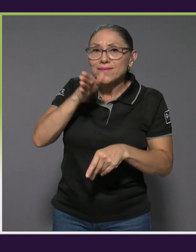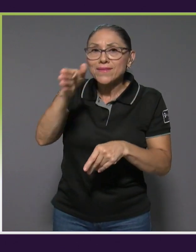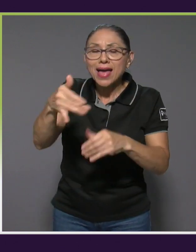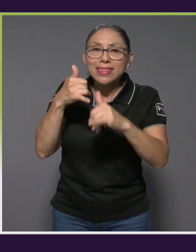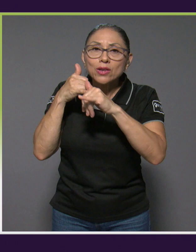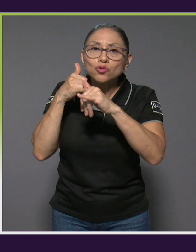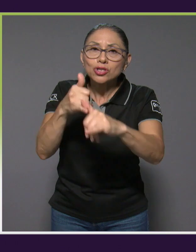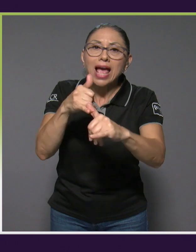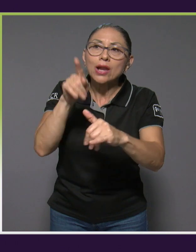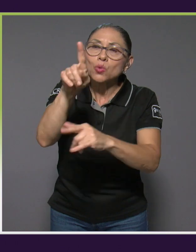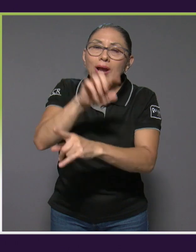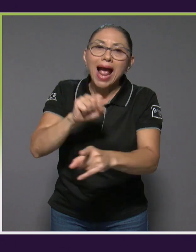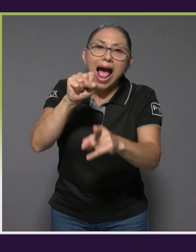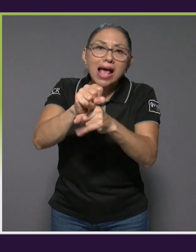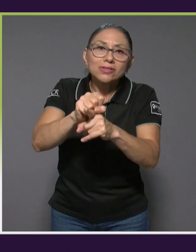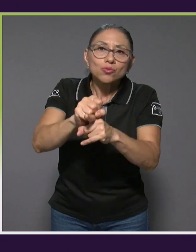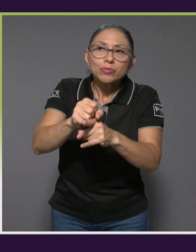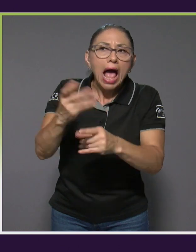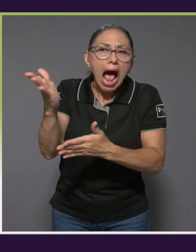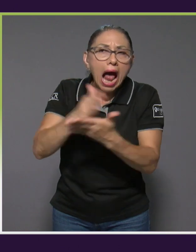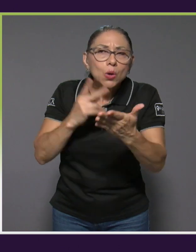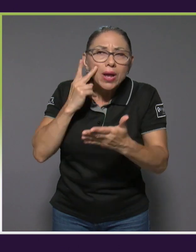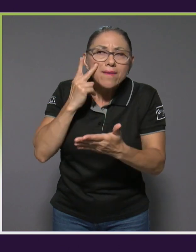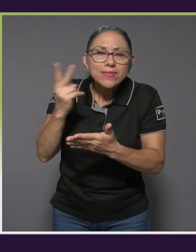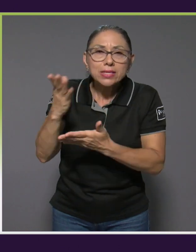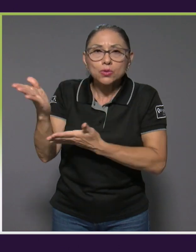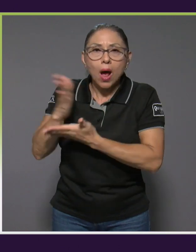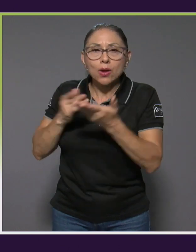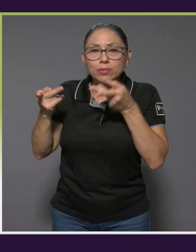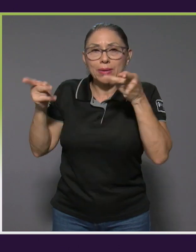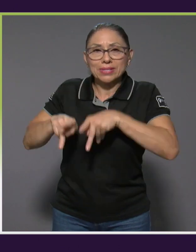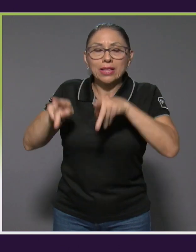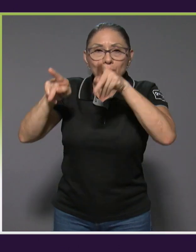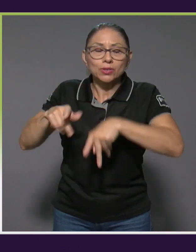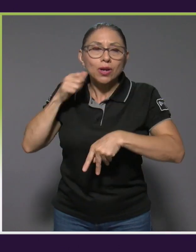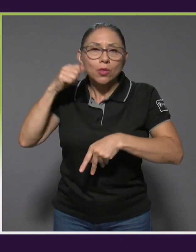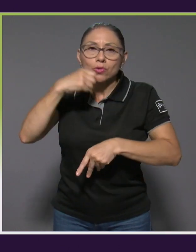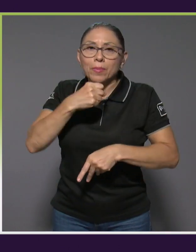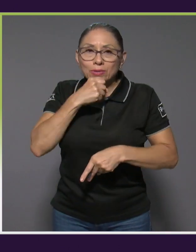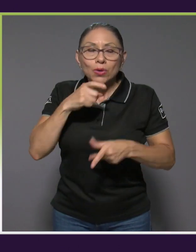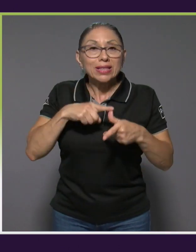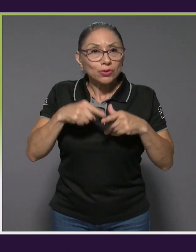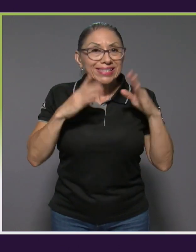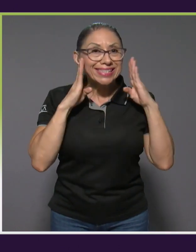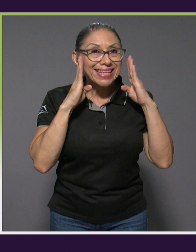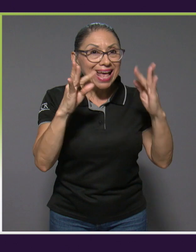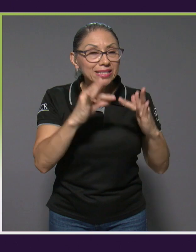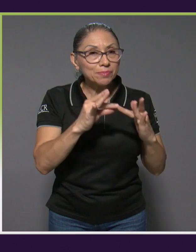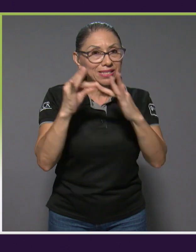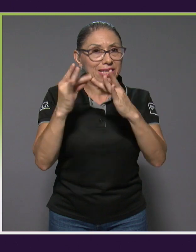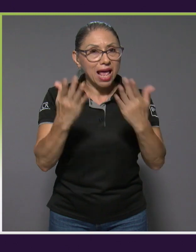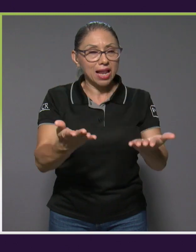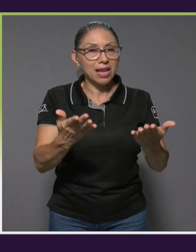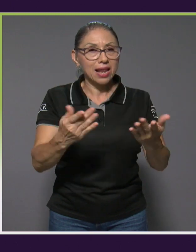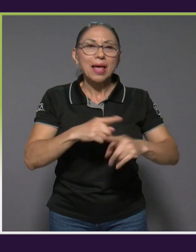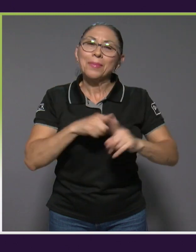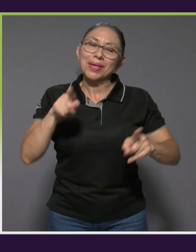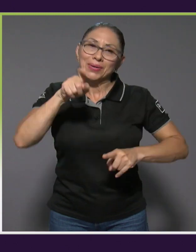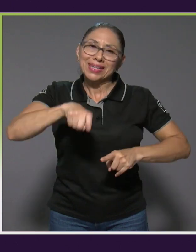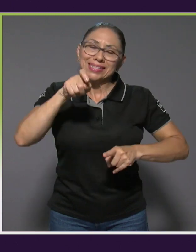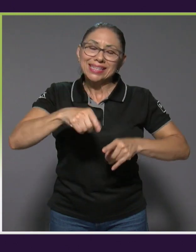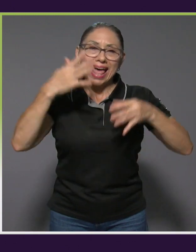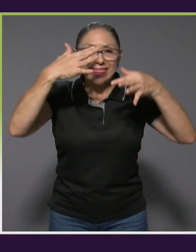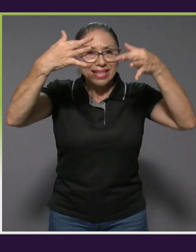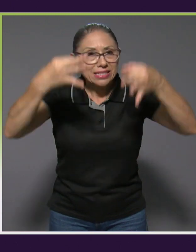por una situación de un adulto mayor es tratada de una manera especial. Pero lo que se necesita es la decisión de